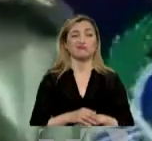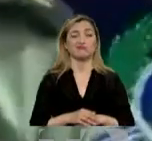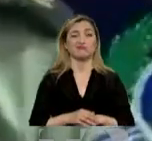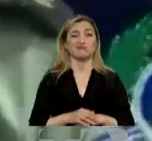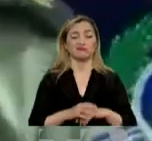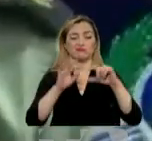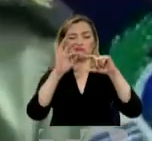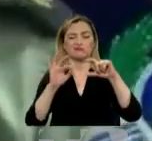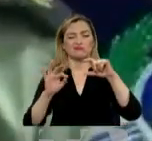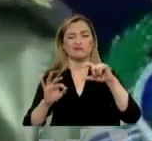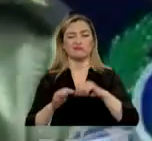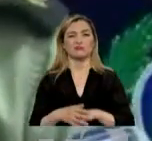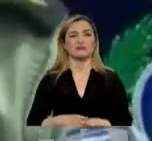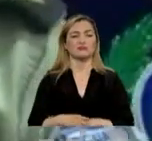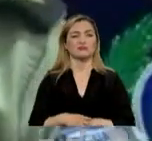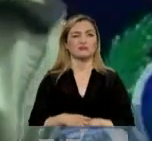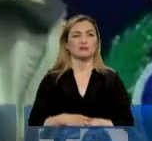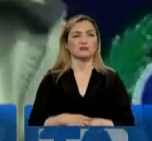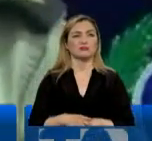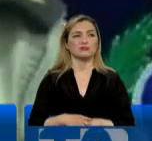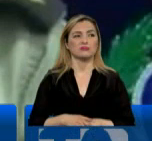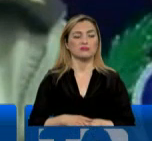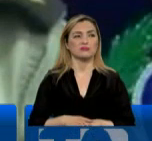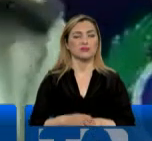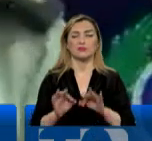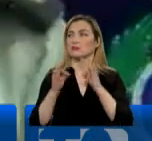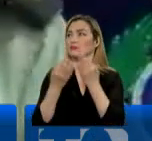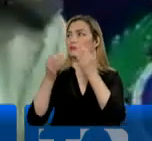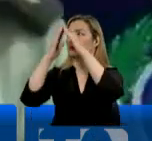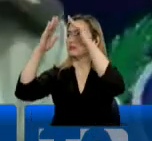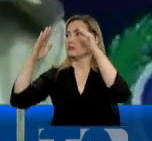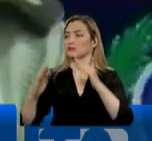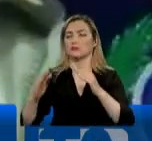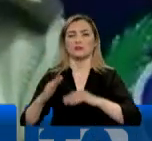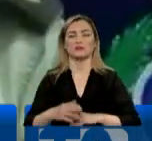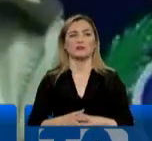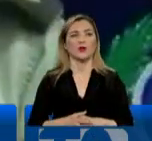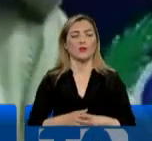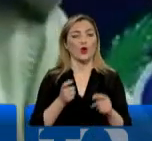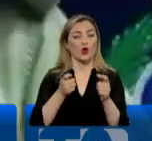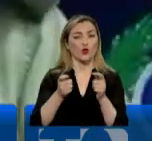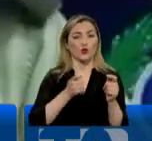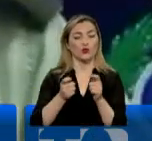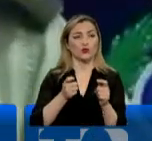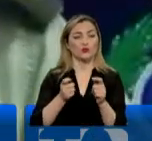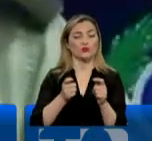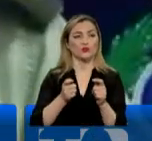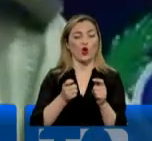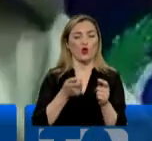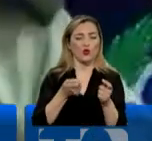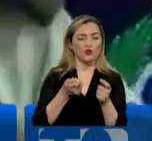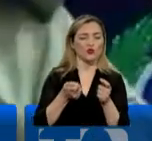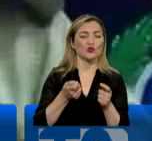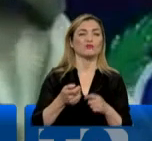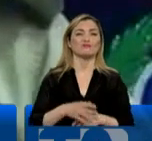Mucho del tiempo las familias pasaron en sus casas, entonces hubo más control de los domicilios y era más difícil acceder a este